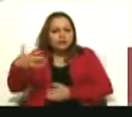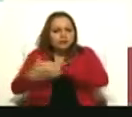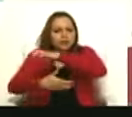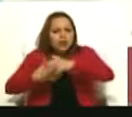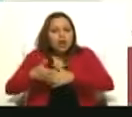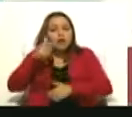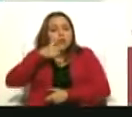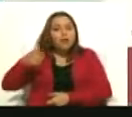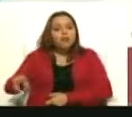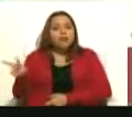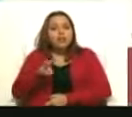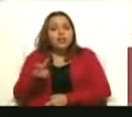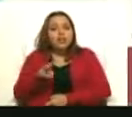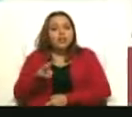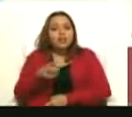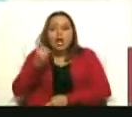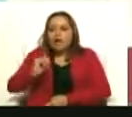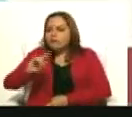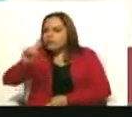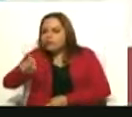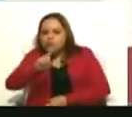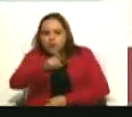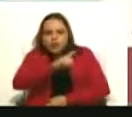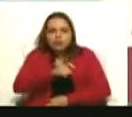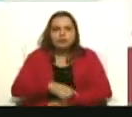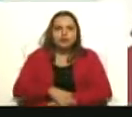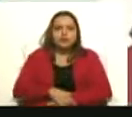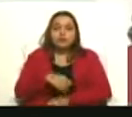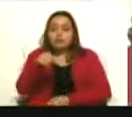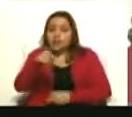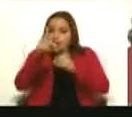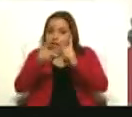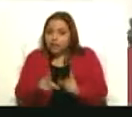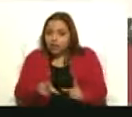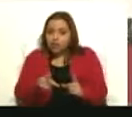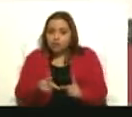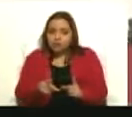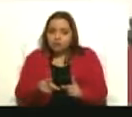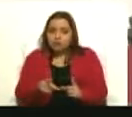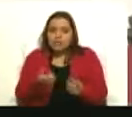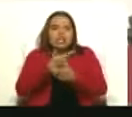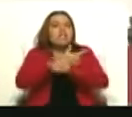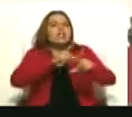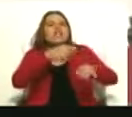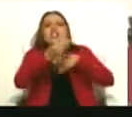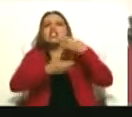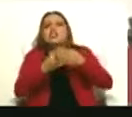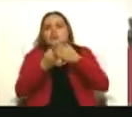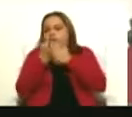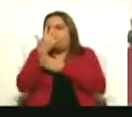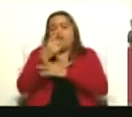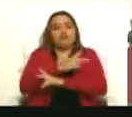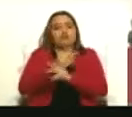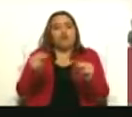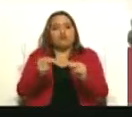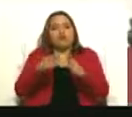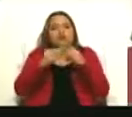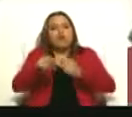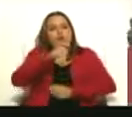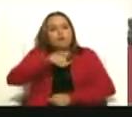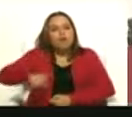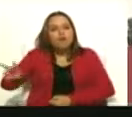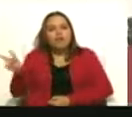el pueblo venezolano va a ser consultado. Ahí no fue una decisión que se tomó en Miraflores, no, todo el pueblo venezolano,